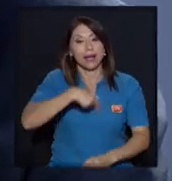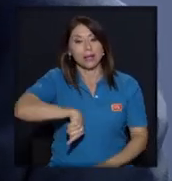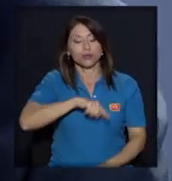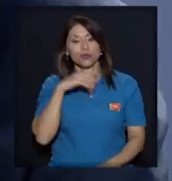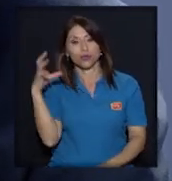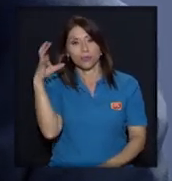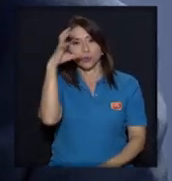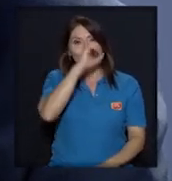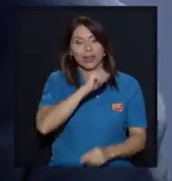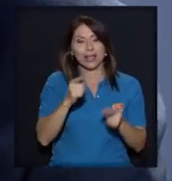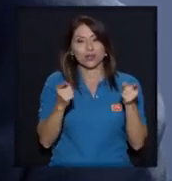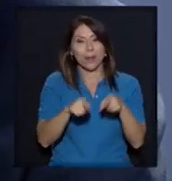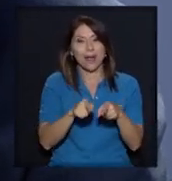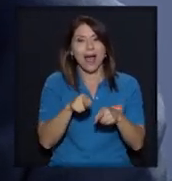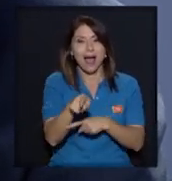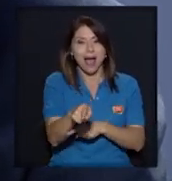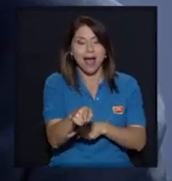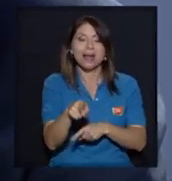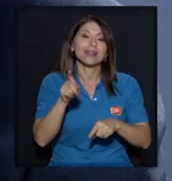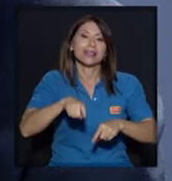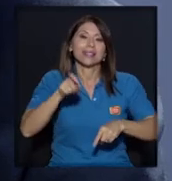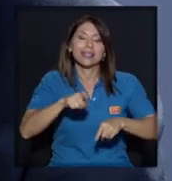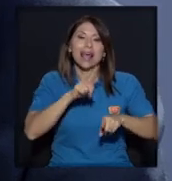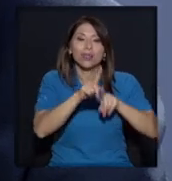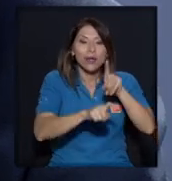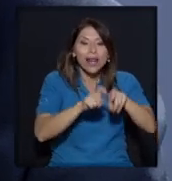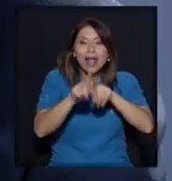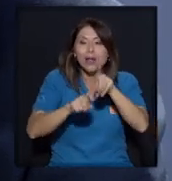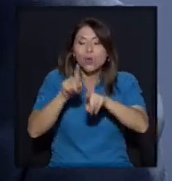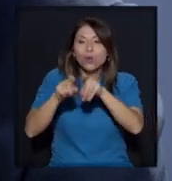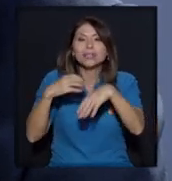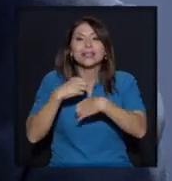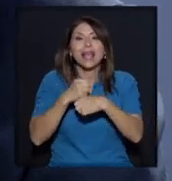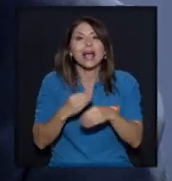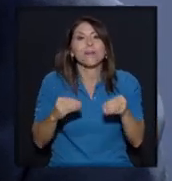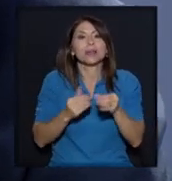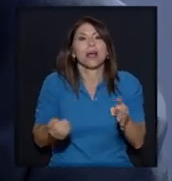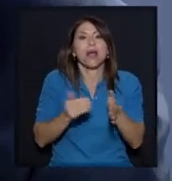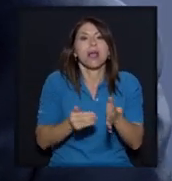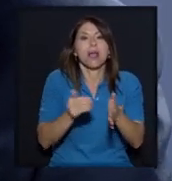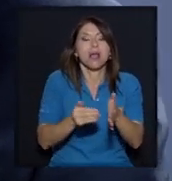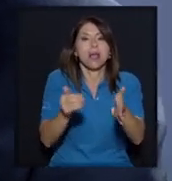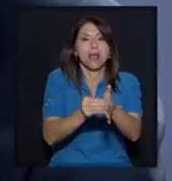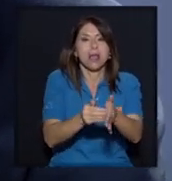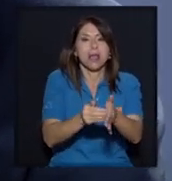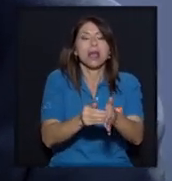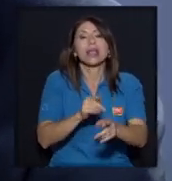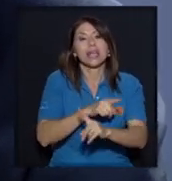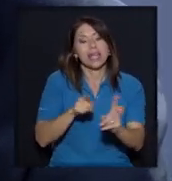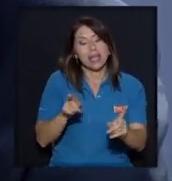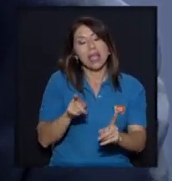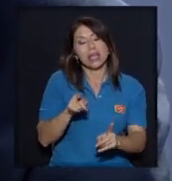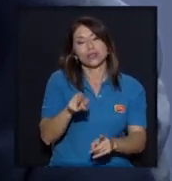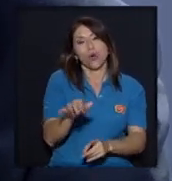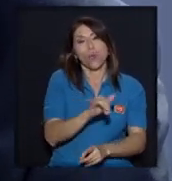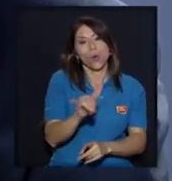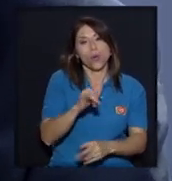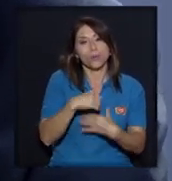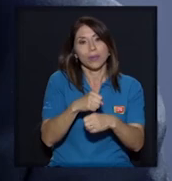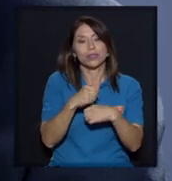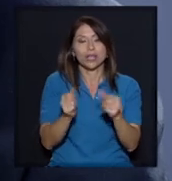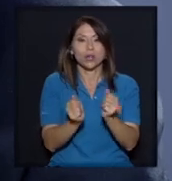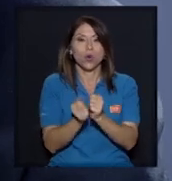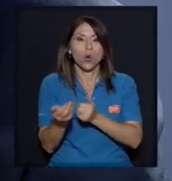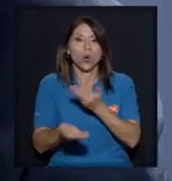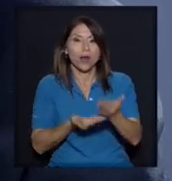ocupamos que esta encuesta se realice con una mayor periodicidad, que es hasta el momento como lo hemos venido haciendo en esta colaboración con el